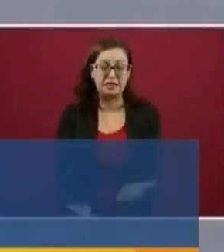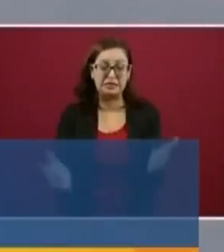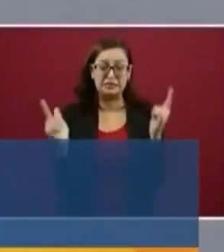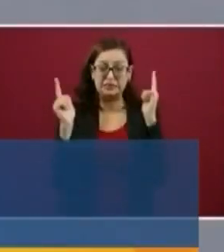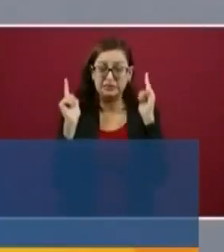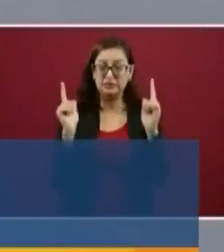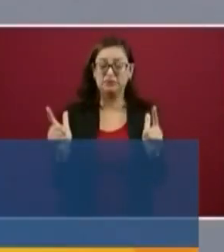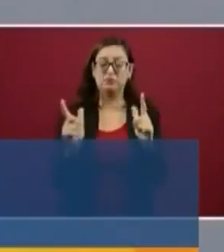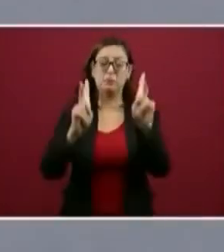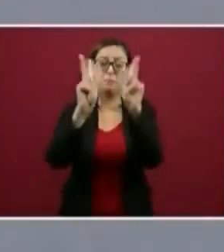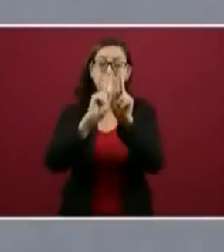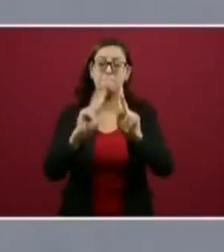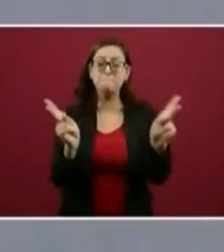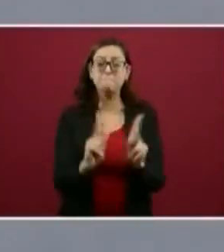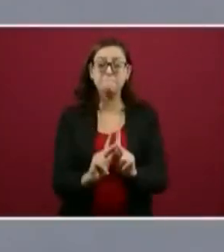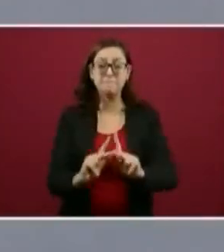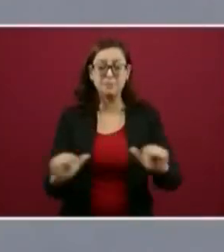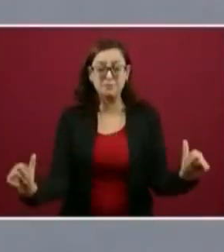pacífica,